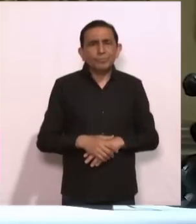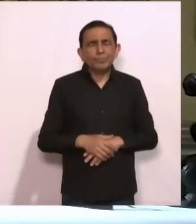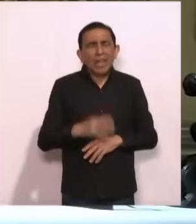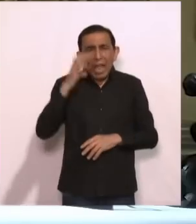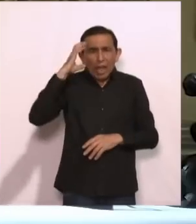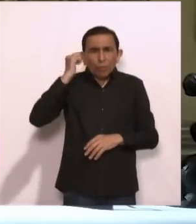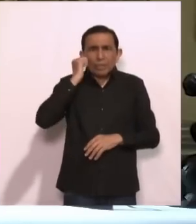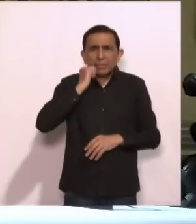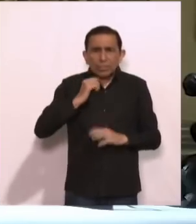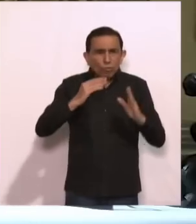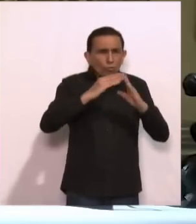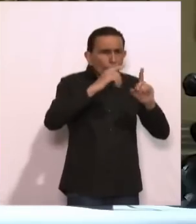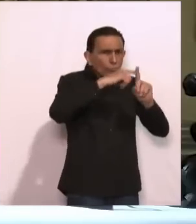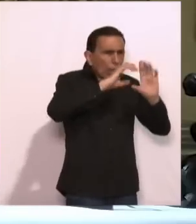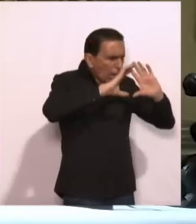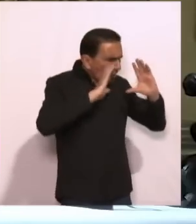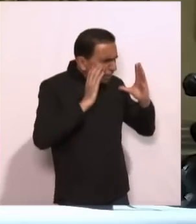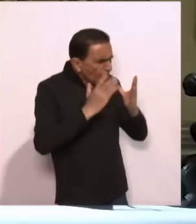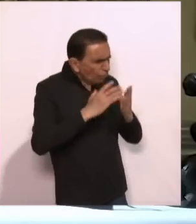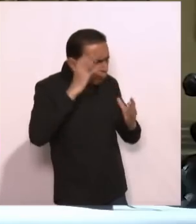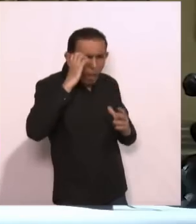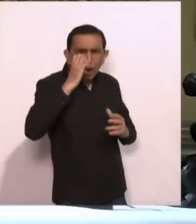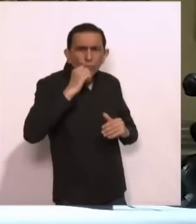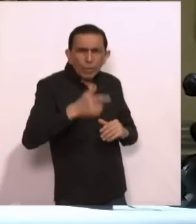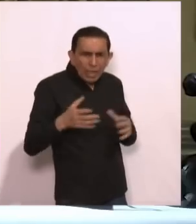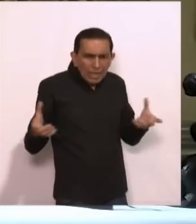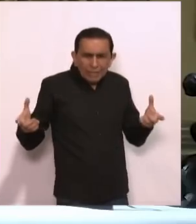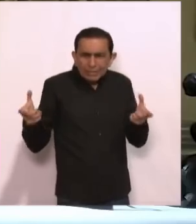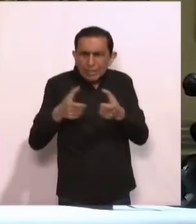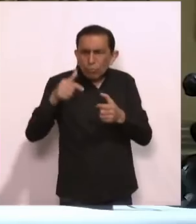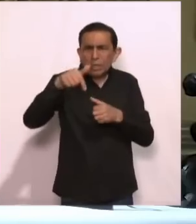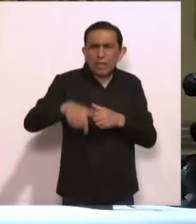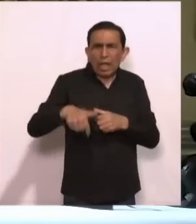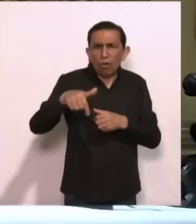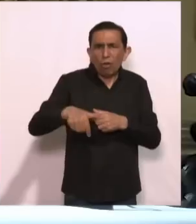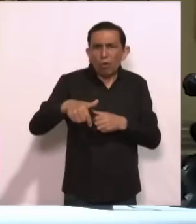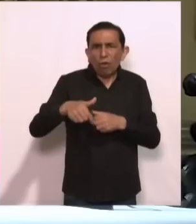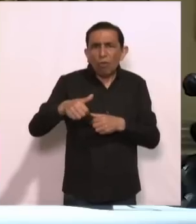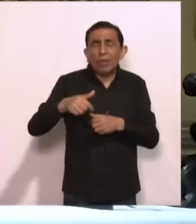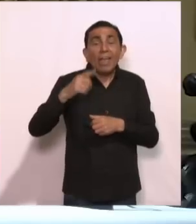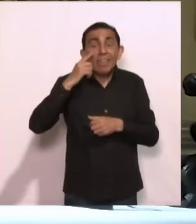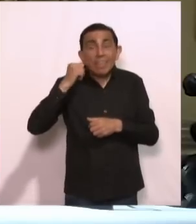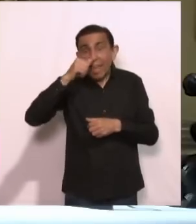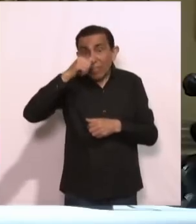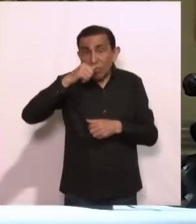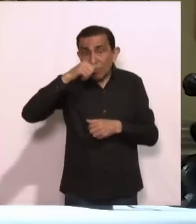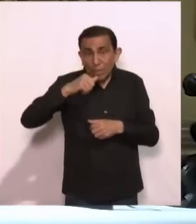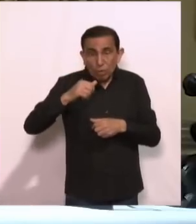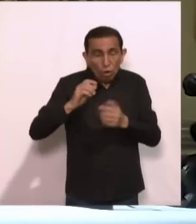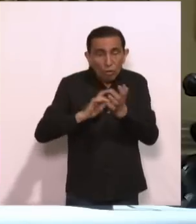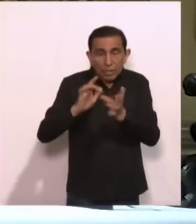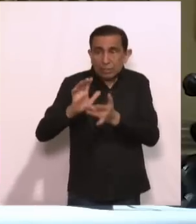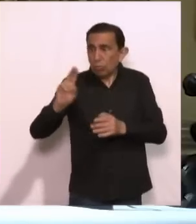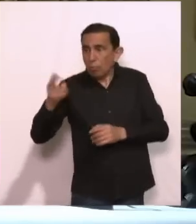Acuérdate, Señor, de tu Iglesia extendida por toda la tierra y reunida aquí en el domingo en que Cristo ha vencido